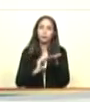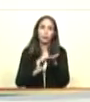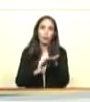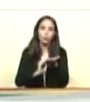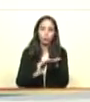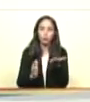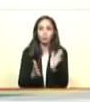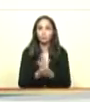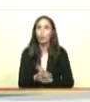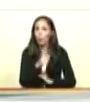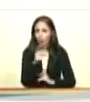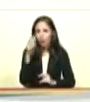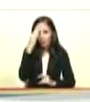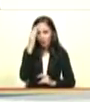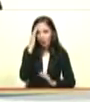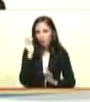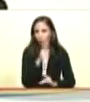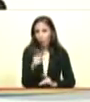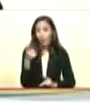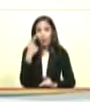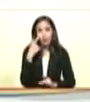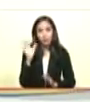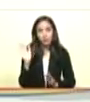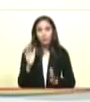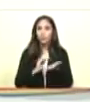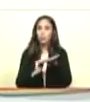verán. Solamente